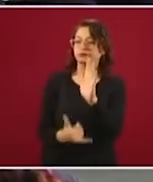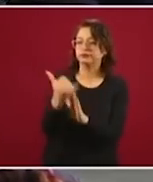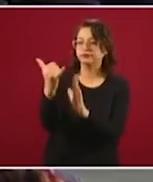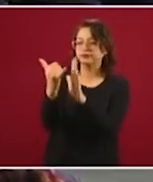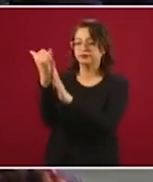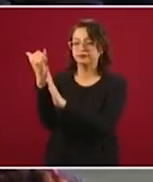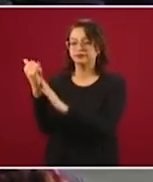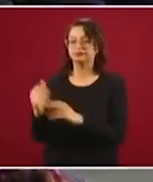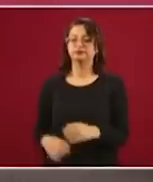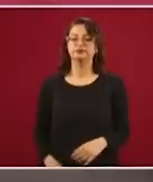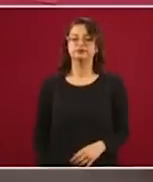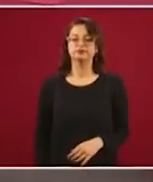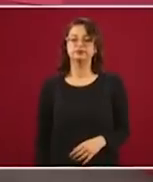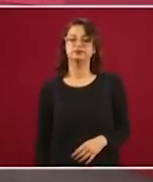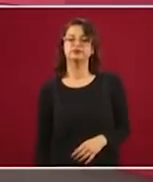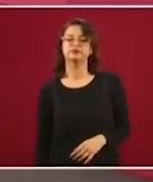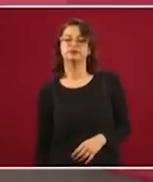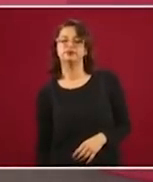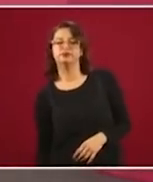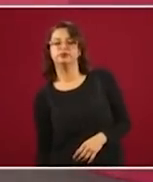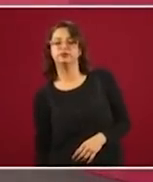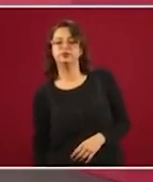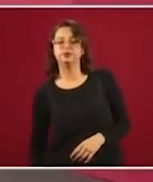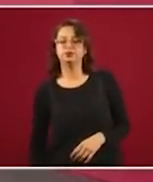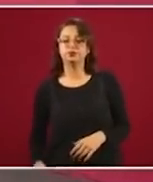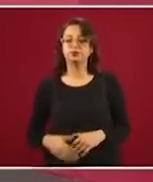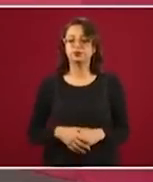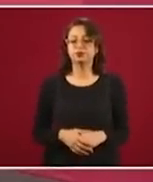Entonces, ese programa se fue